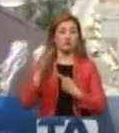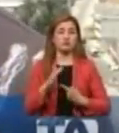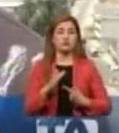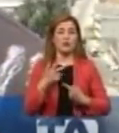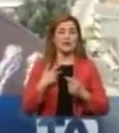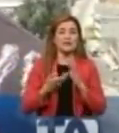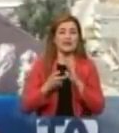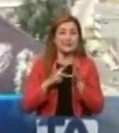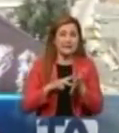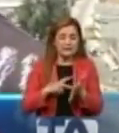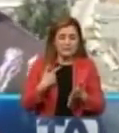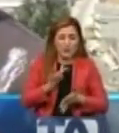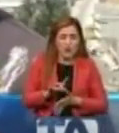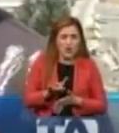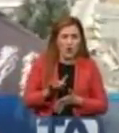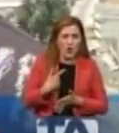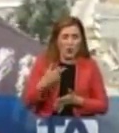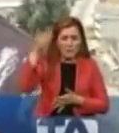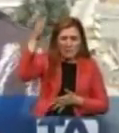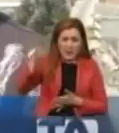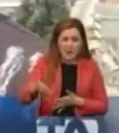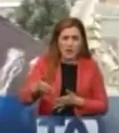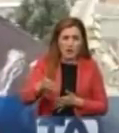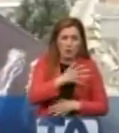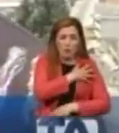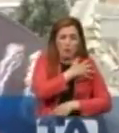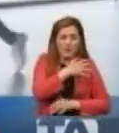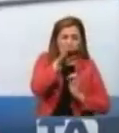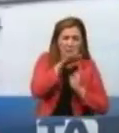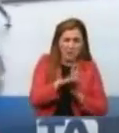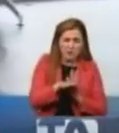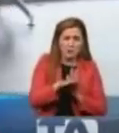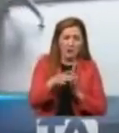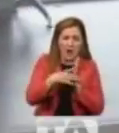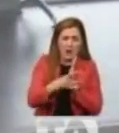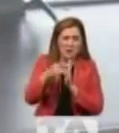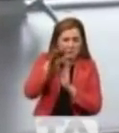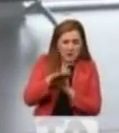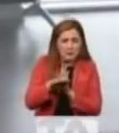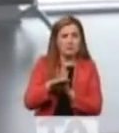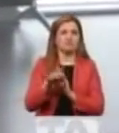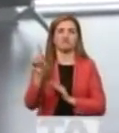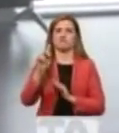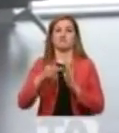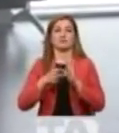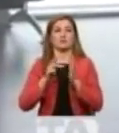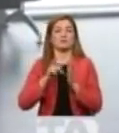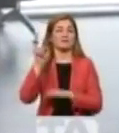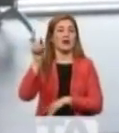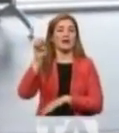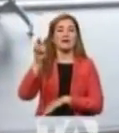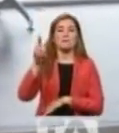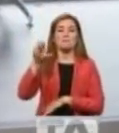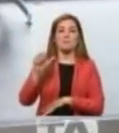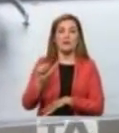no significa que voy a ser menos hábil, menos fuerte, voy a ser débil, no. Algo similar le ocurrió a Eva. Su estatura